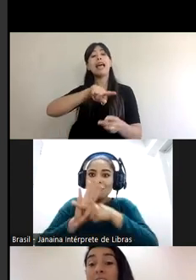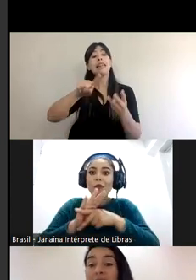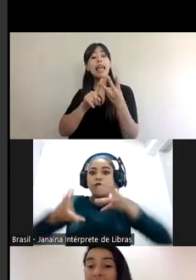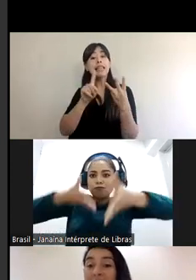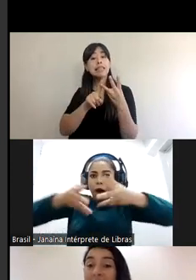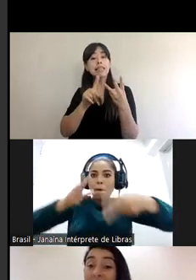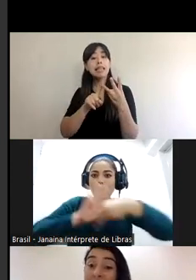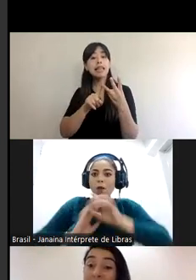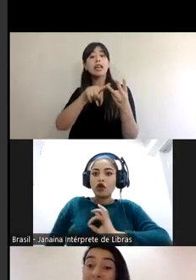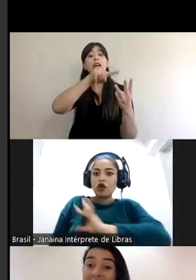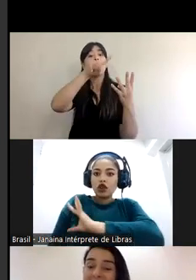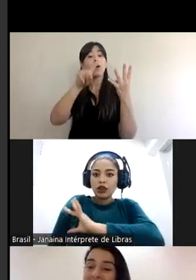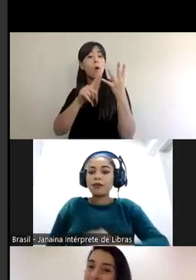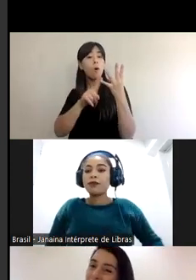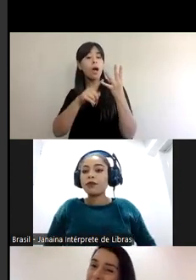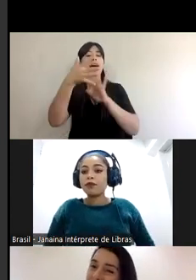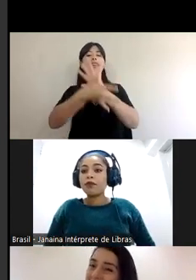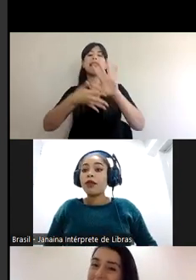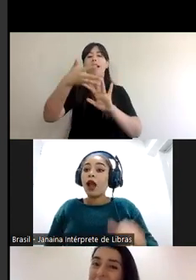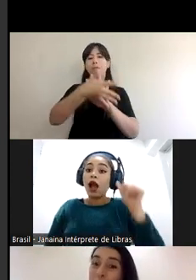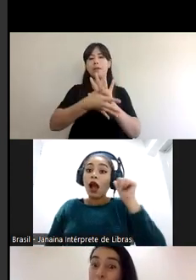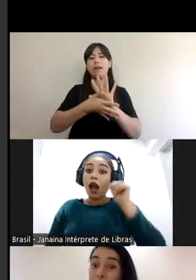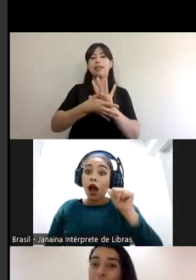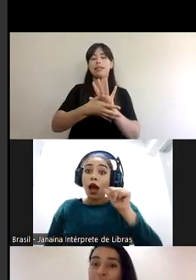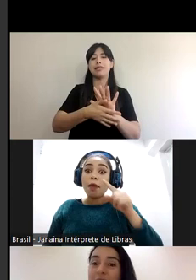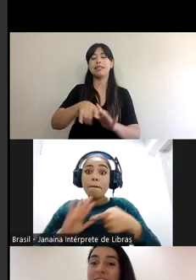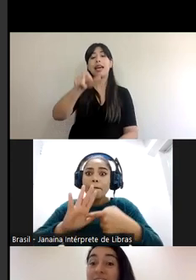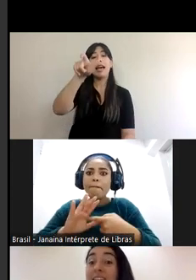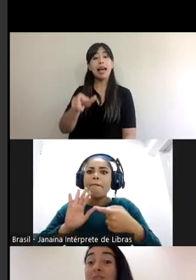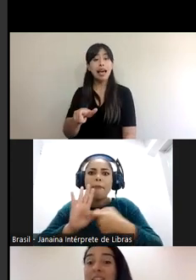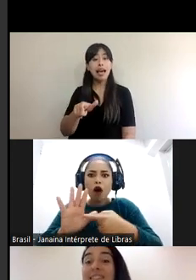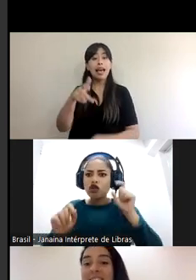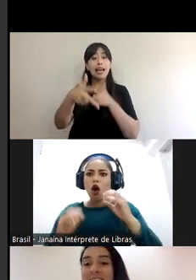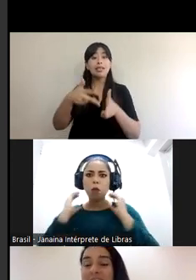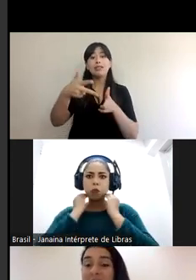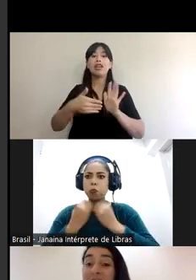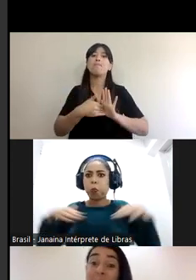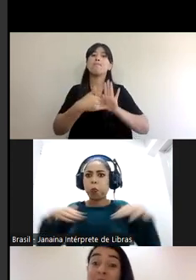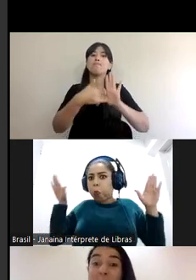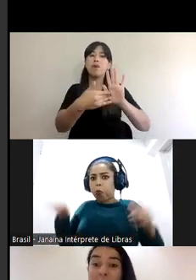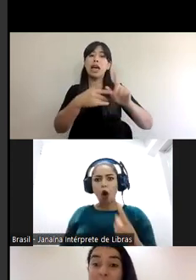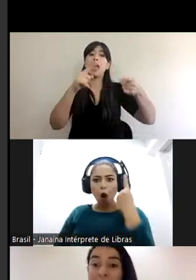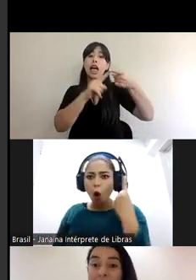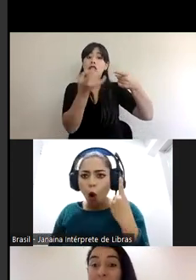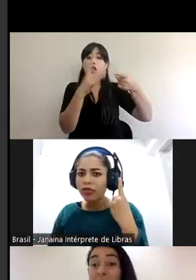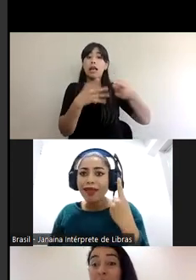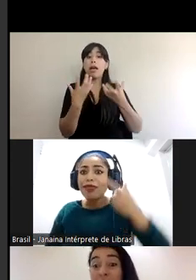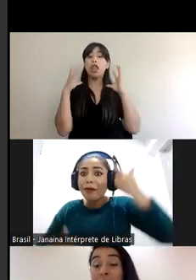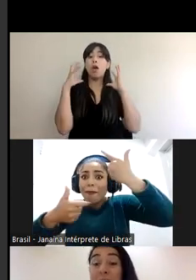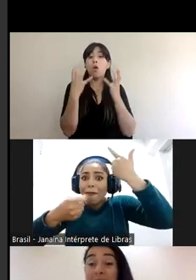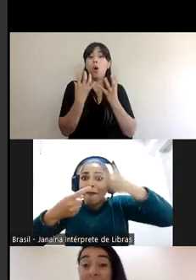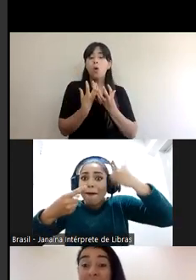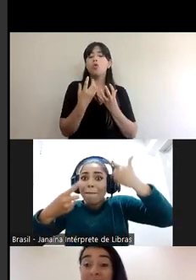a que la narradora muestra que no solamente existe un cóndor, sino que existen otras aves. Y así también es súper importante porque los